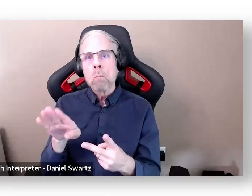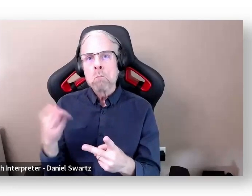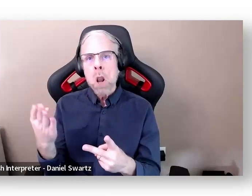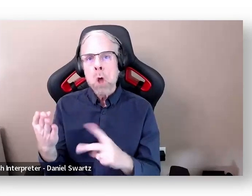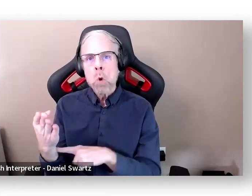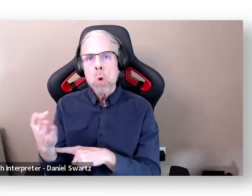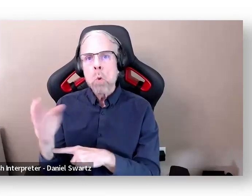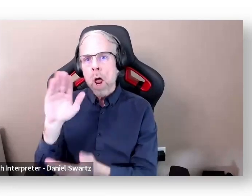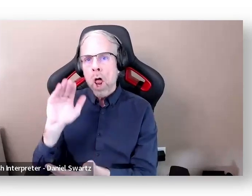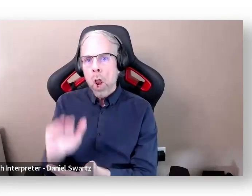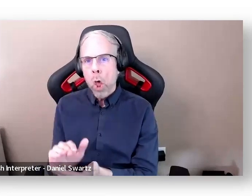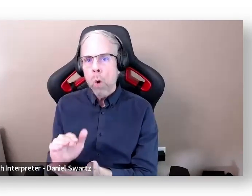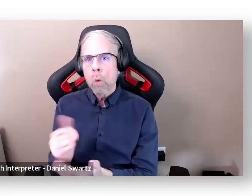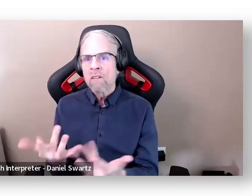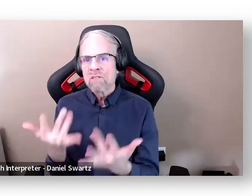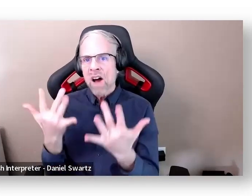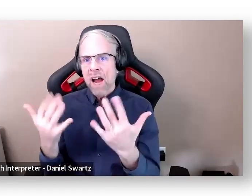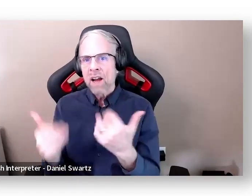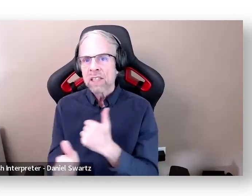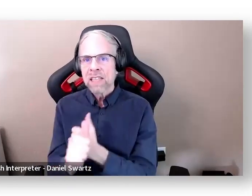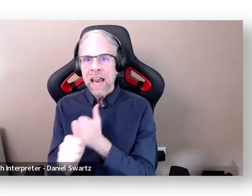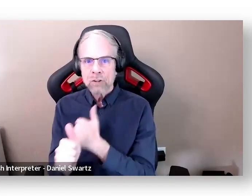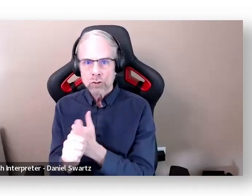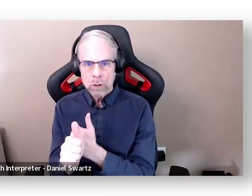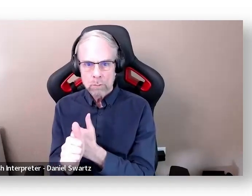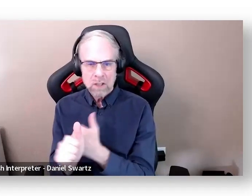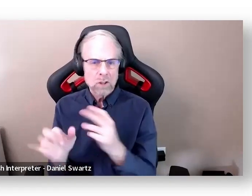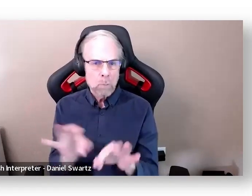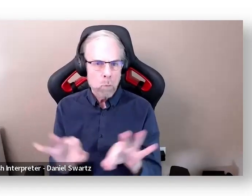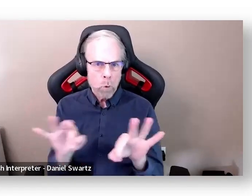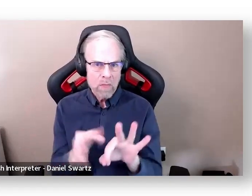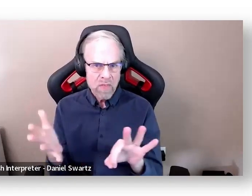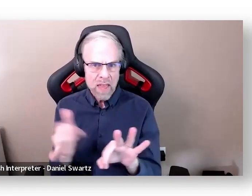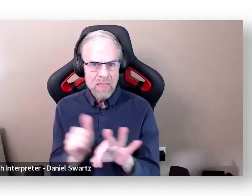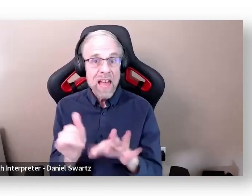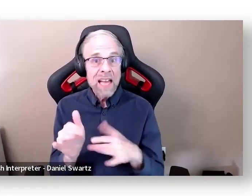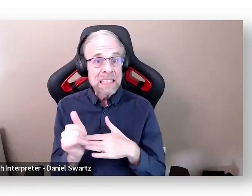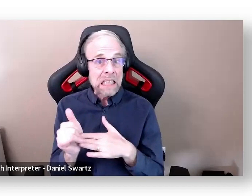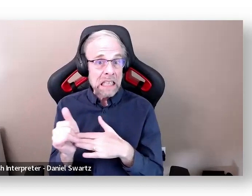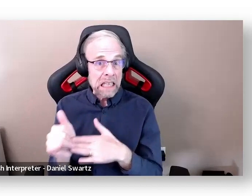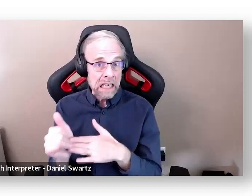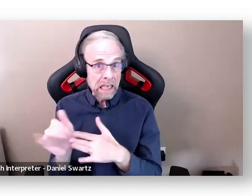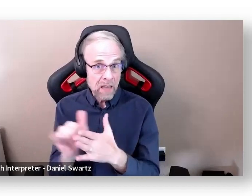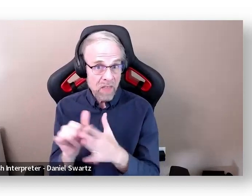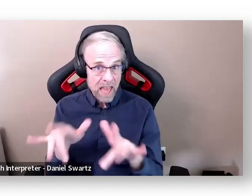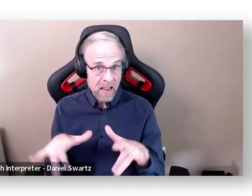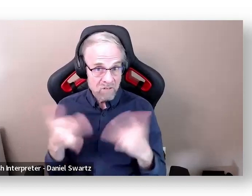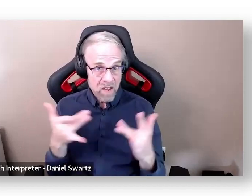alta consecuencia, alto riesgo. Azul es riesgo bajo.